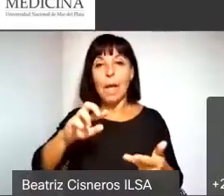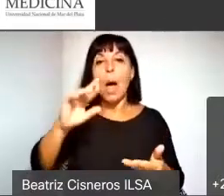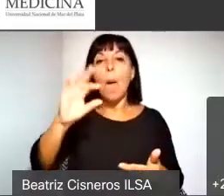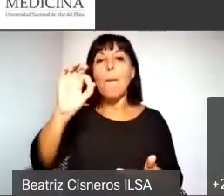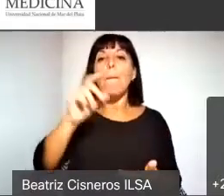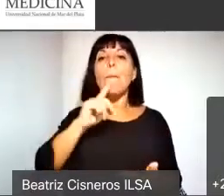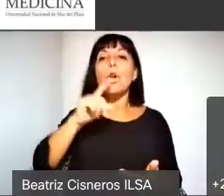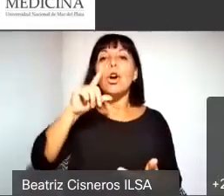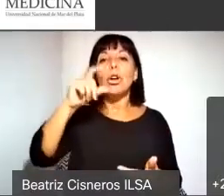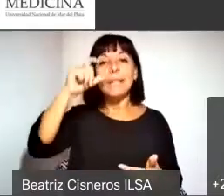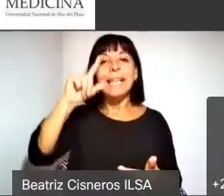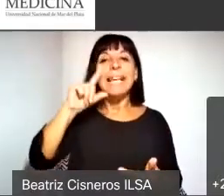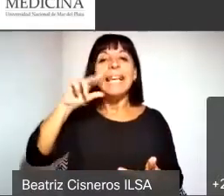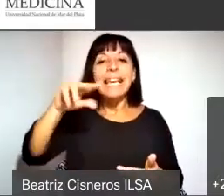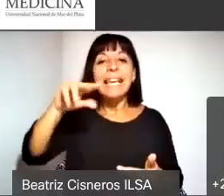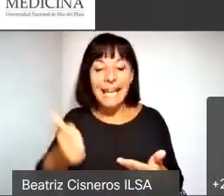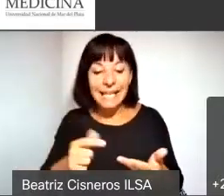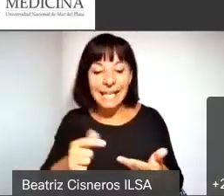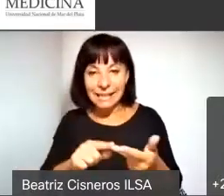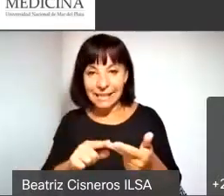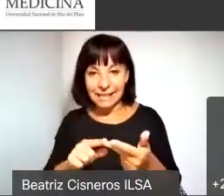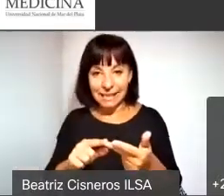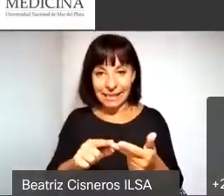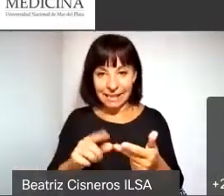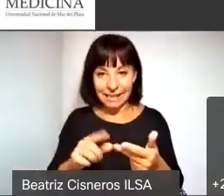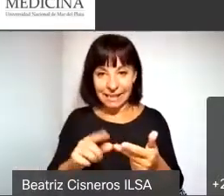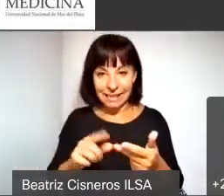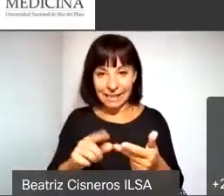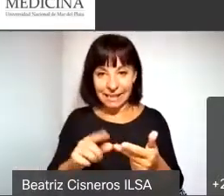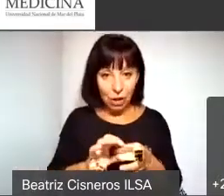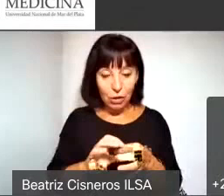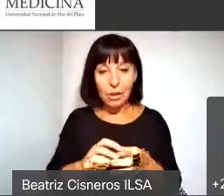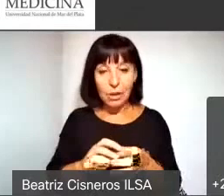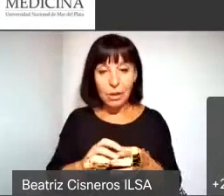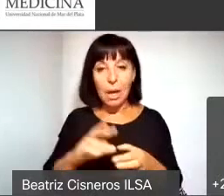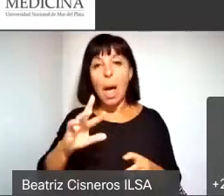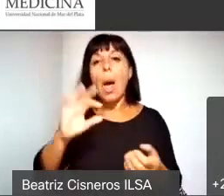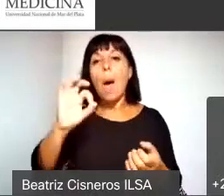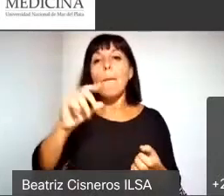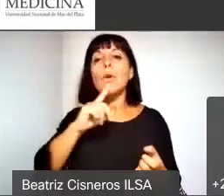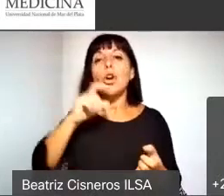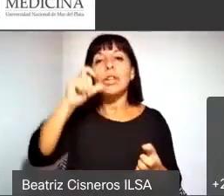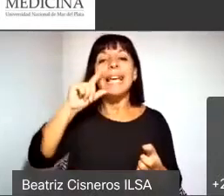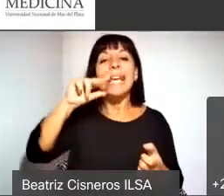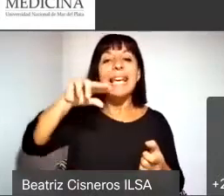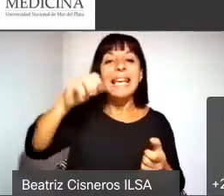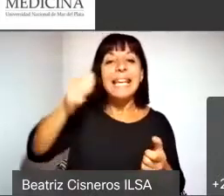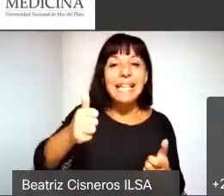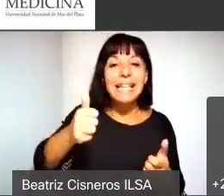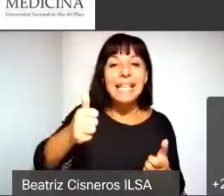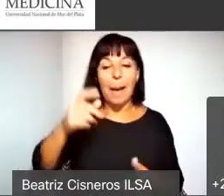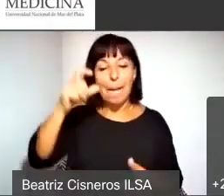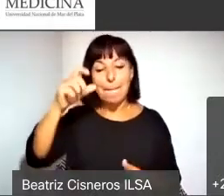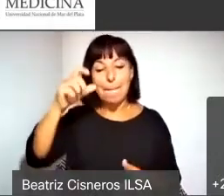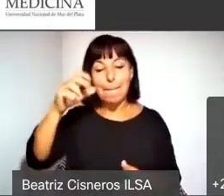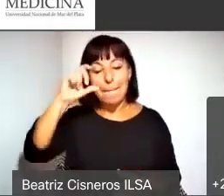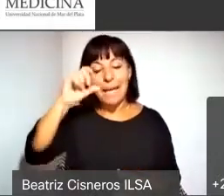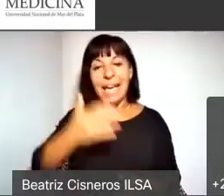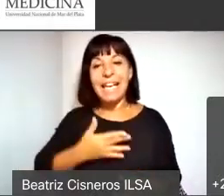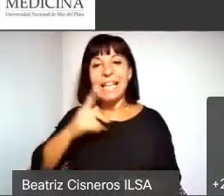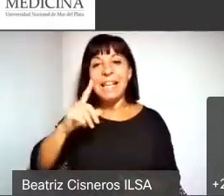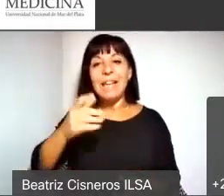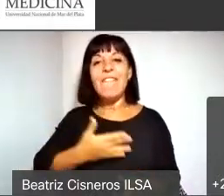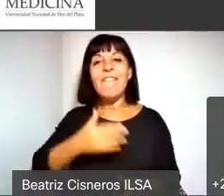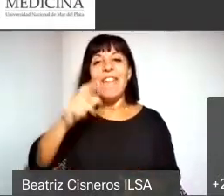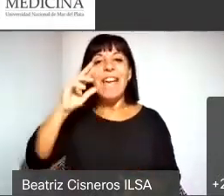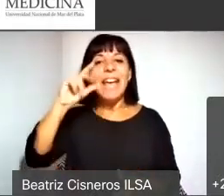que tengan con estos fosfolípidos. Las proteínas pueden ser proteínas periféricas, si se encuentran a un lado de la